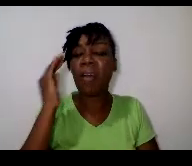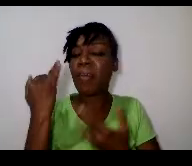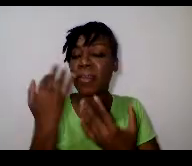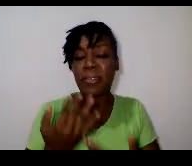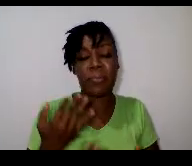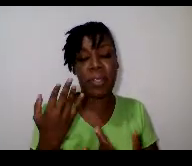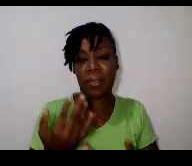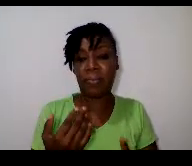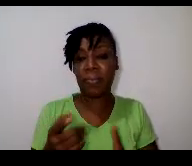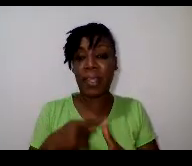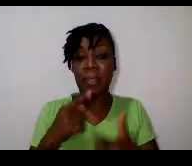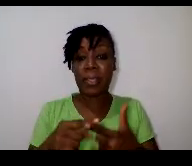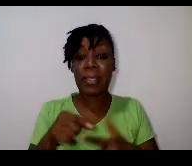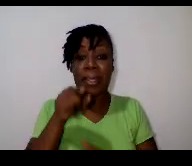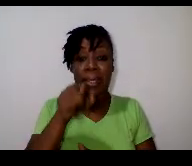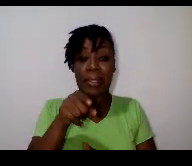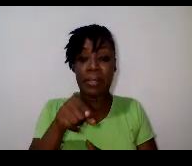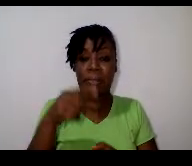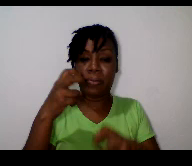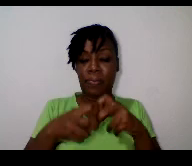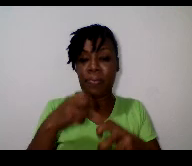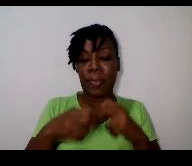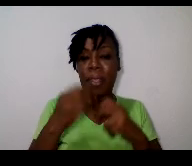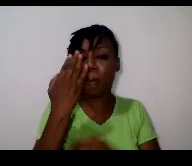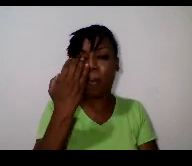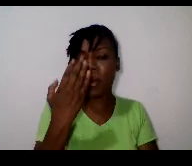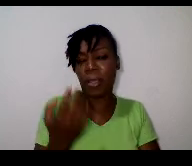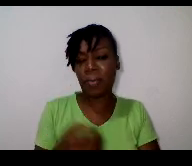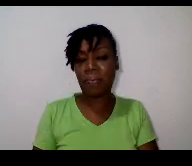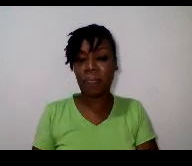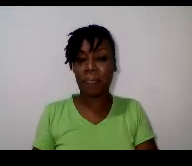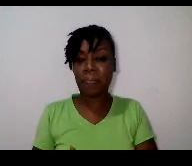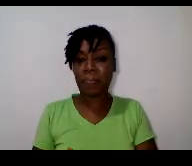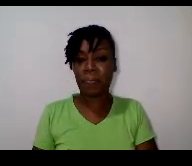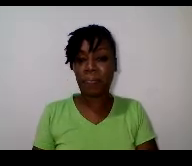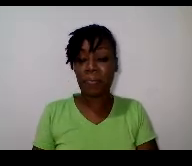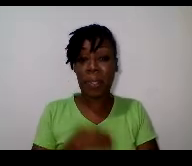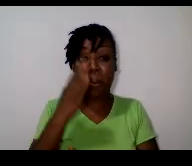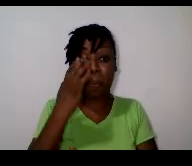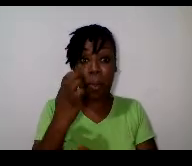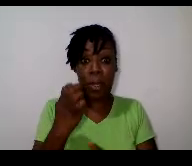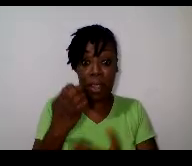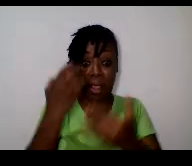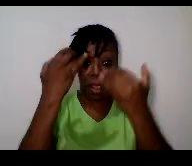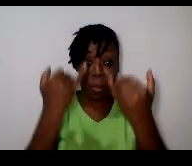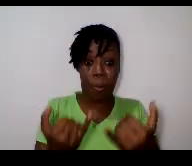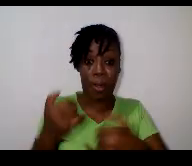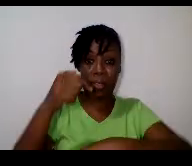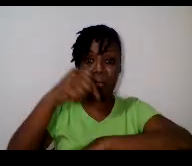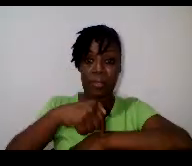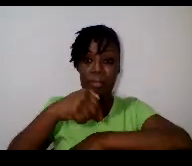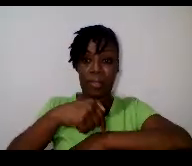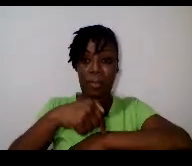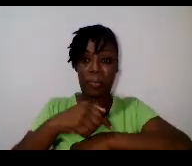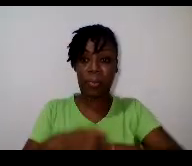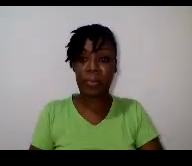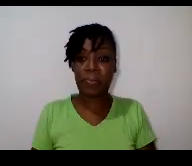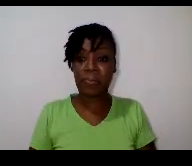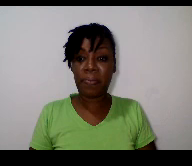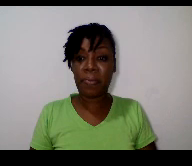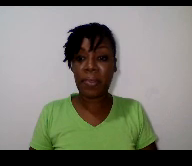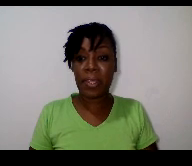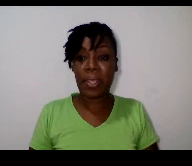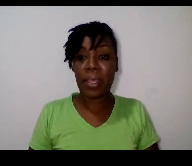que es un arma de doble filo, porque en estos momentos, a